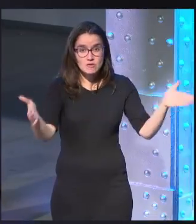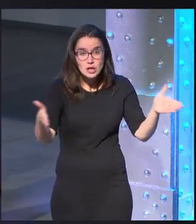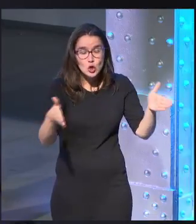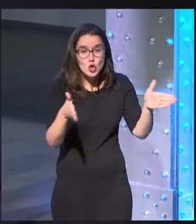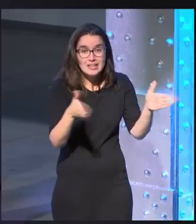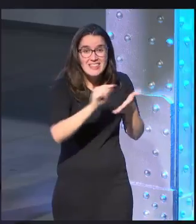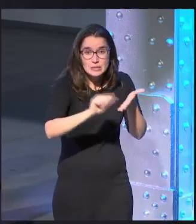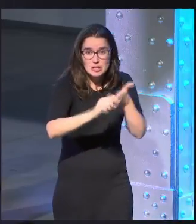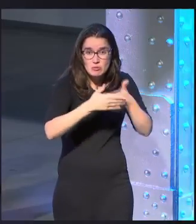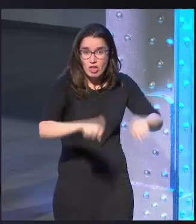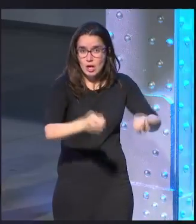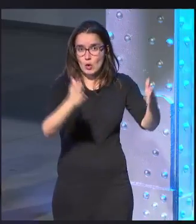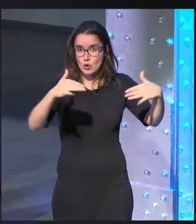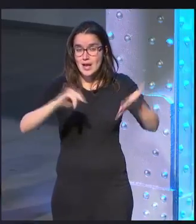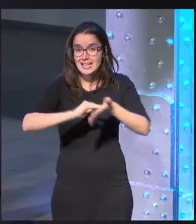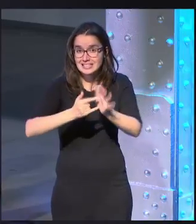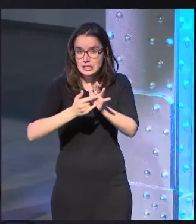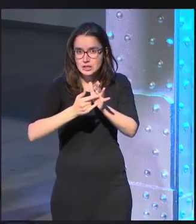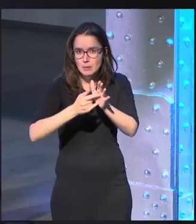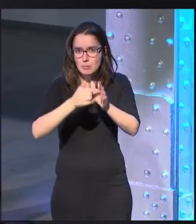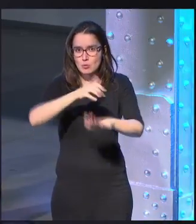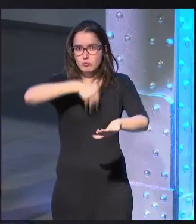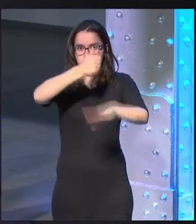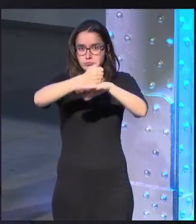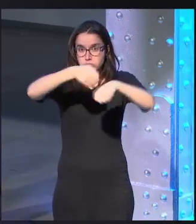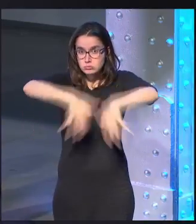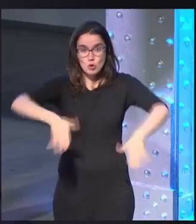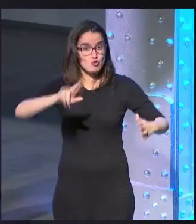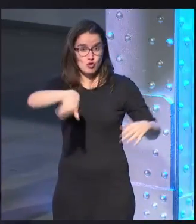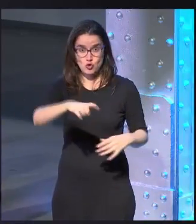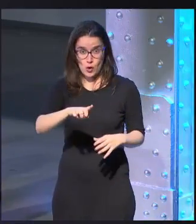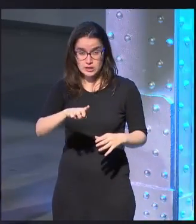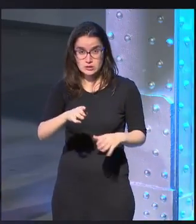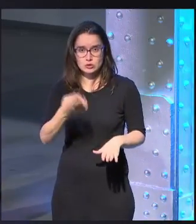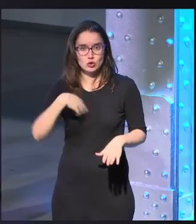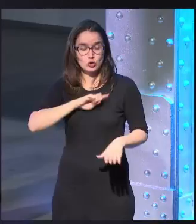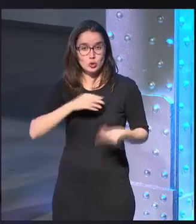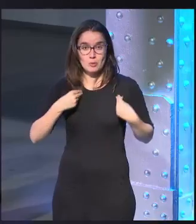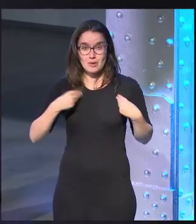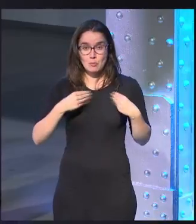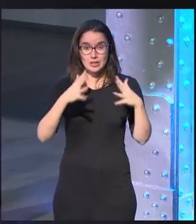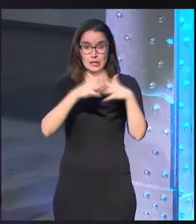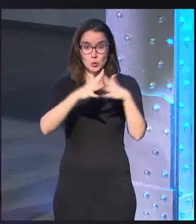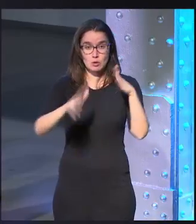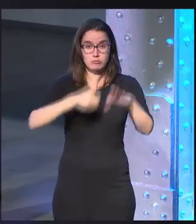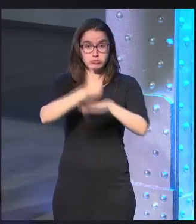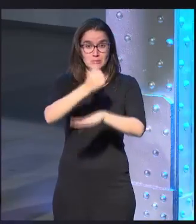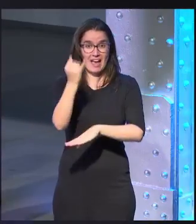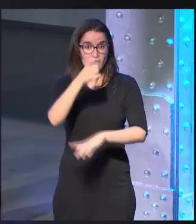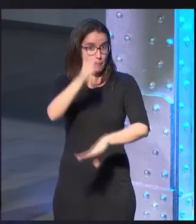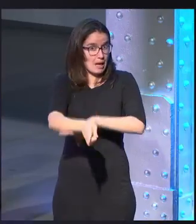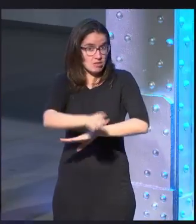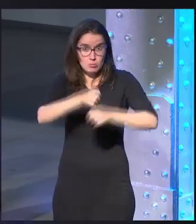no hay despachos cerrados y el sistema no es piramidal. Nosotros vivíamos o vivimos en estructuras jerarquizadas,